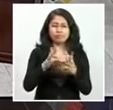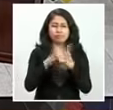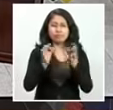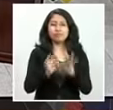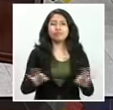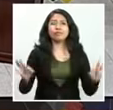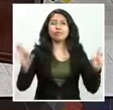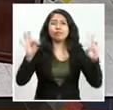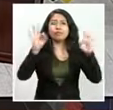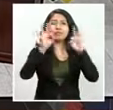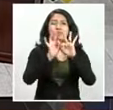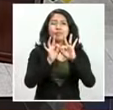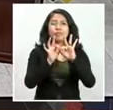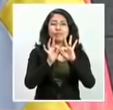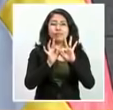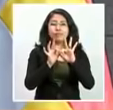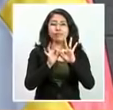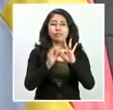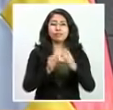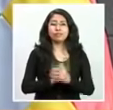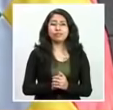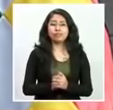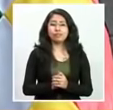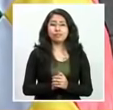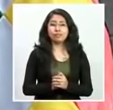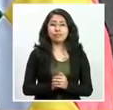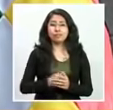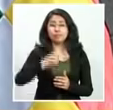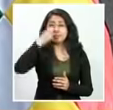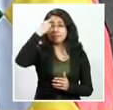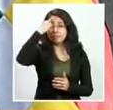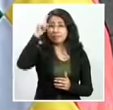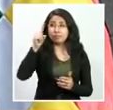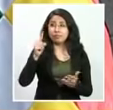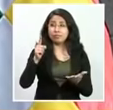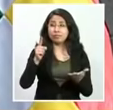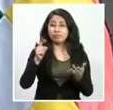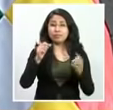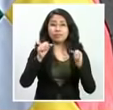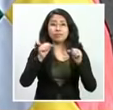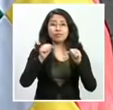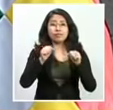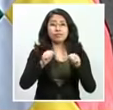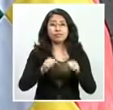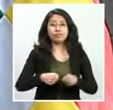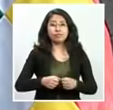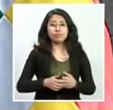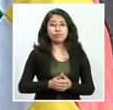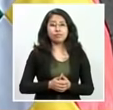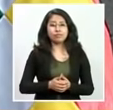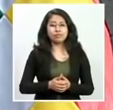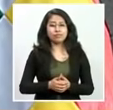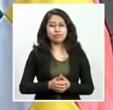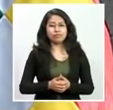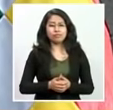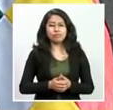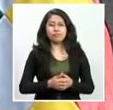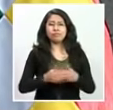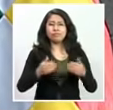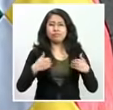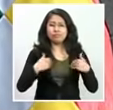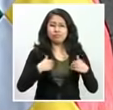importante para darle un toque profesional,